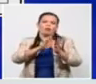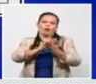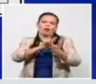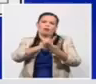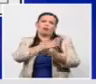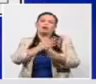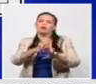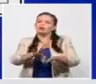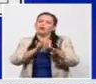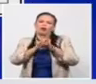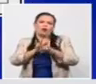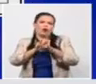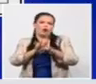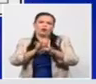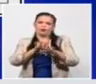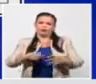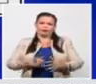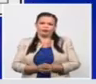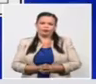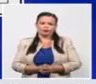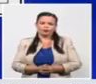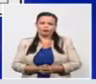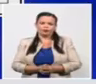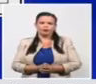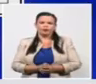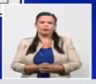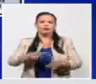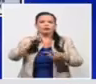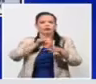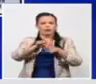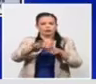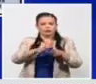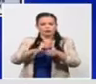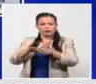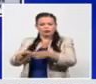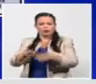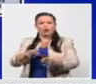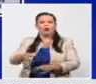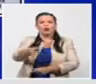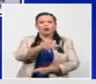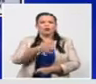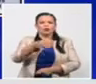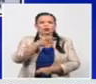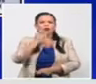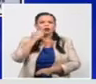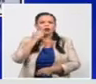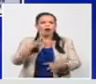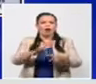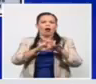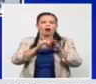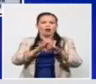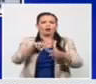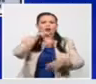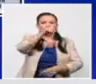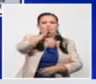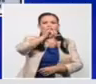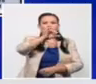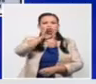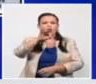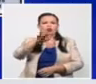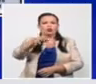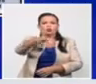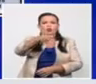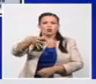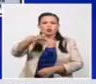cuáles son los territorios, los municipios de mayor afectación. De los 168 municipios de